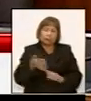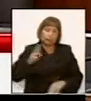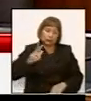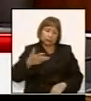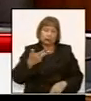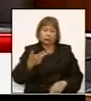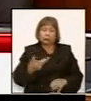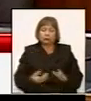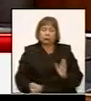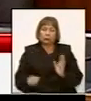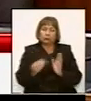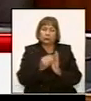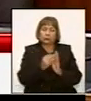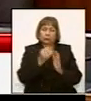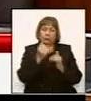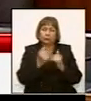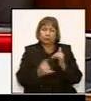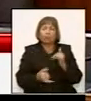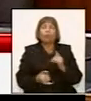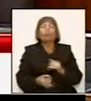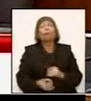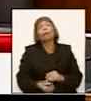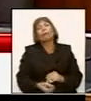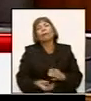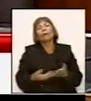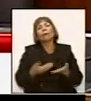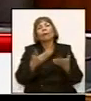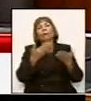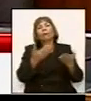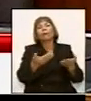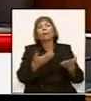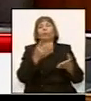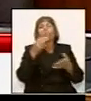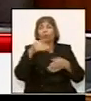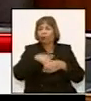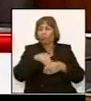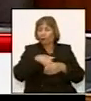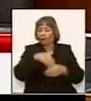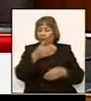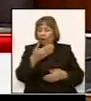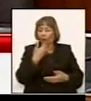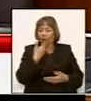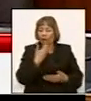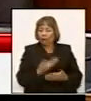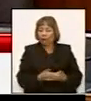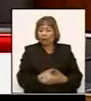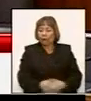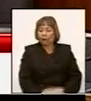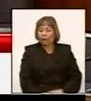disposición complementaria final alcanzada y pasar al voto. Muchas gracias.